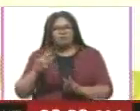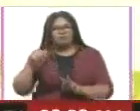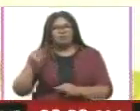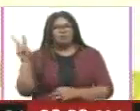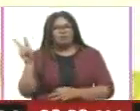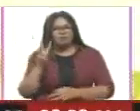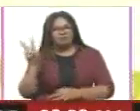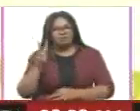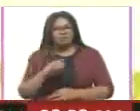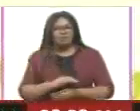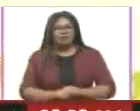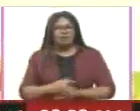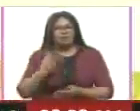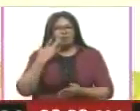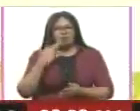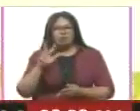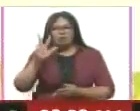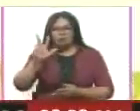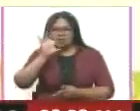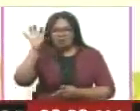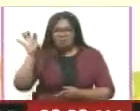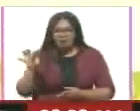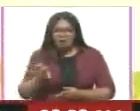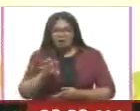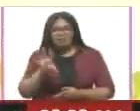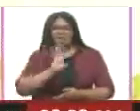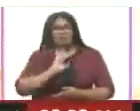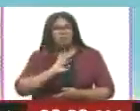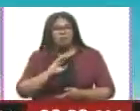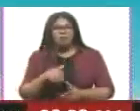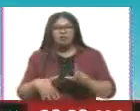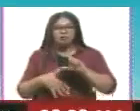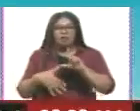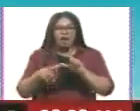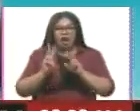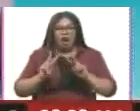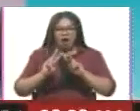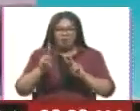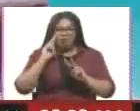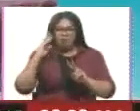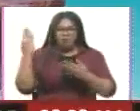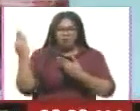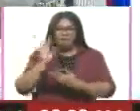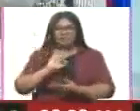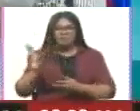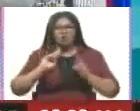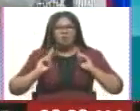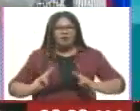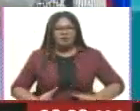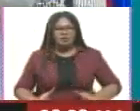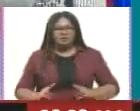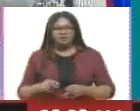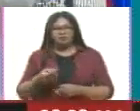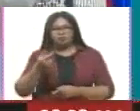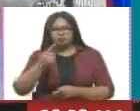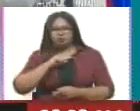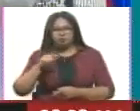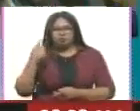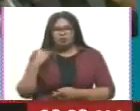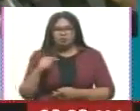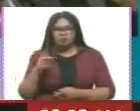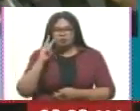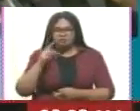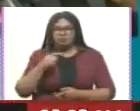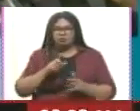es de los 3 países de Sudamérica que tiene un pabellón. Somos pocos realmente los que tenemos la posibilidad de